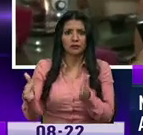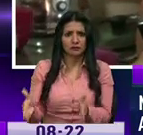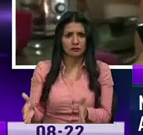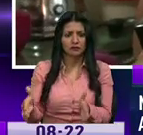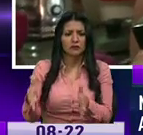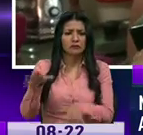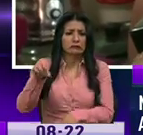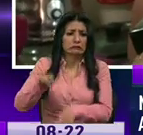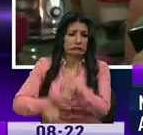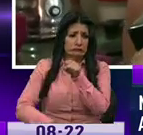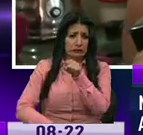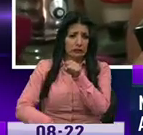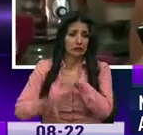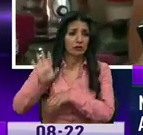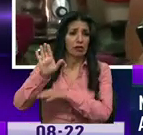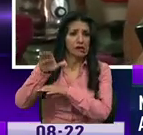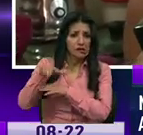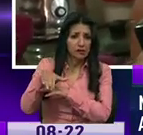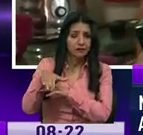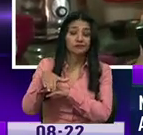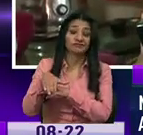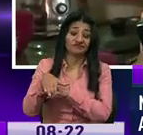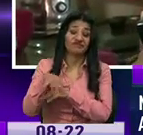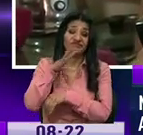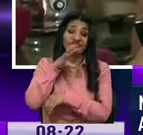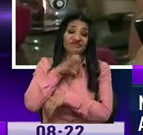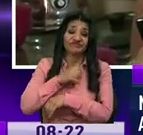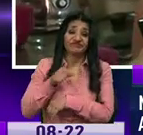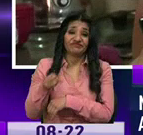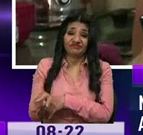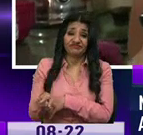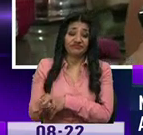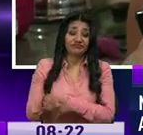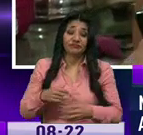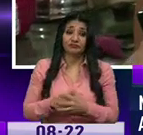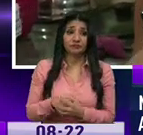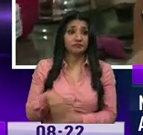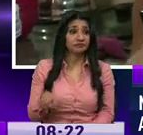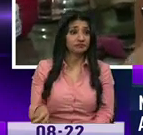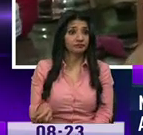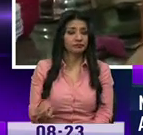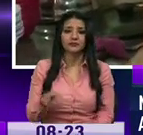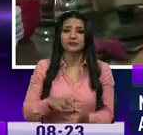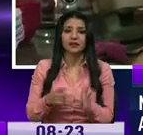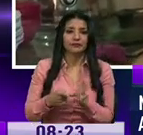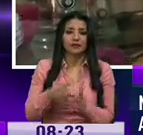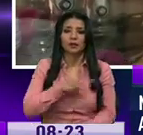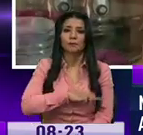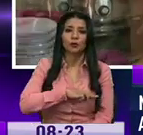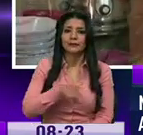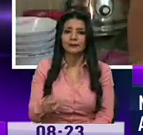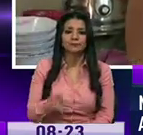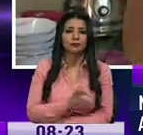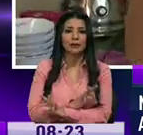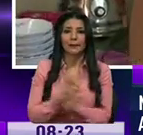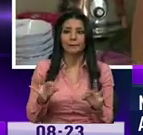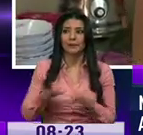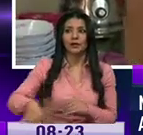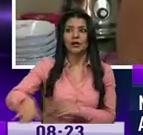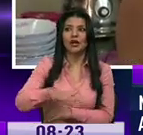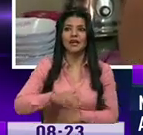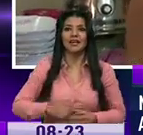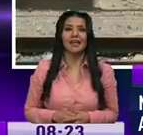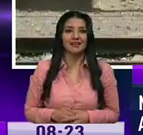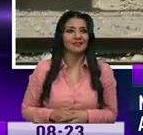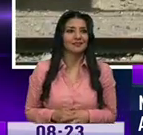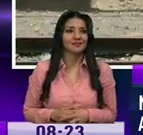una, miren ustedes, una vejez realmente crónica, un estado que se nota que allá el municipio no los ha limpiado hace mucho tiempo y no